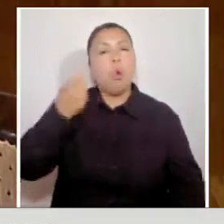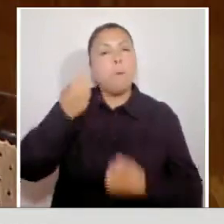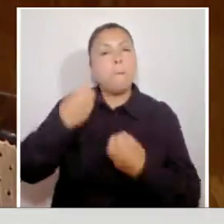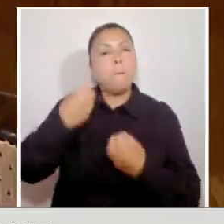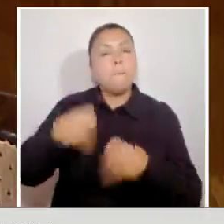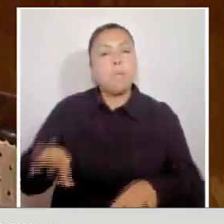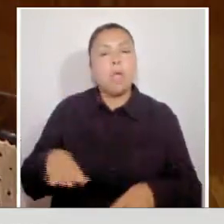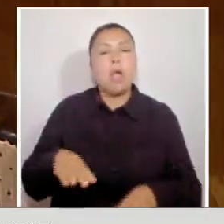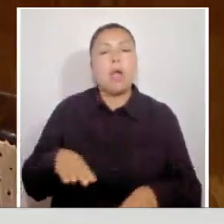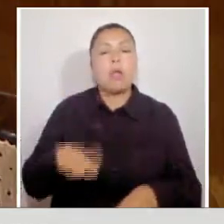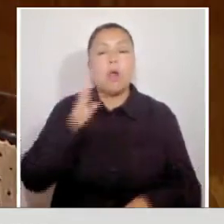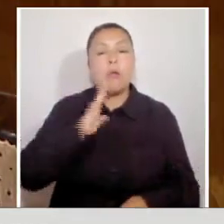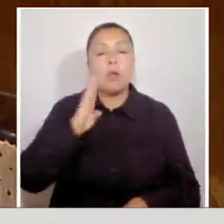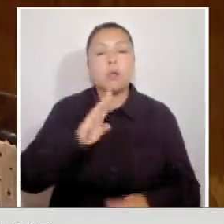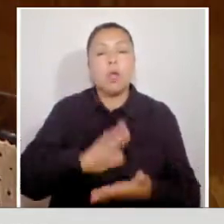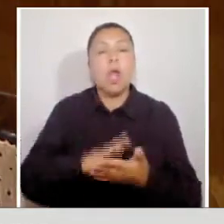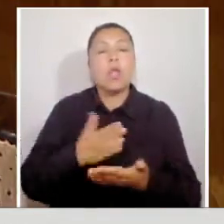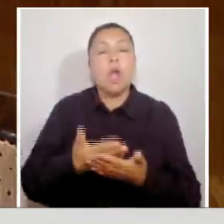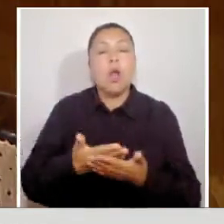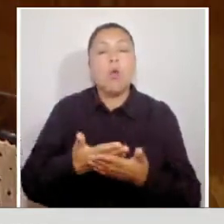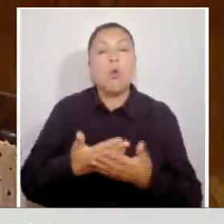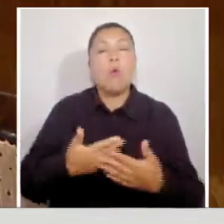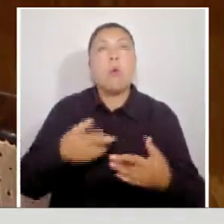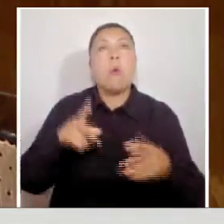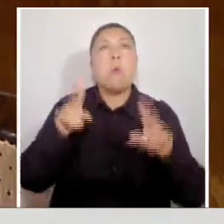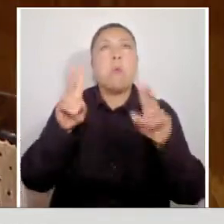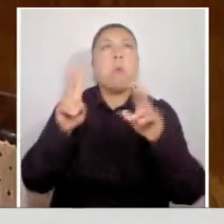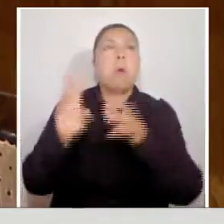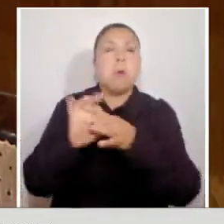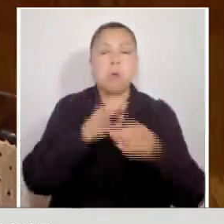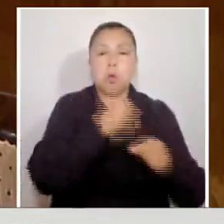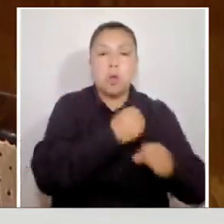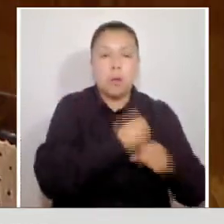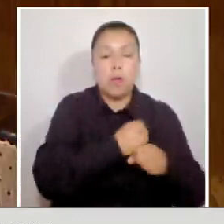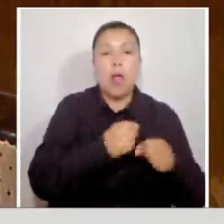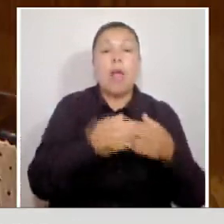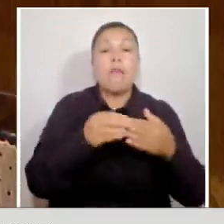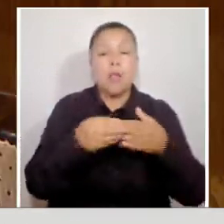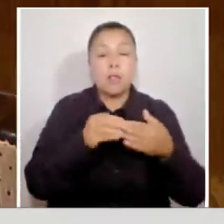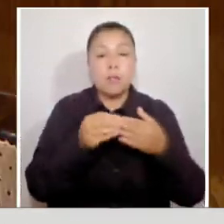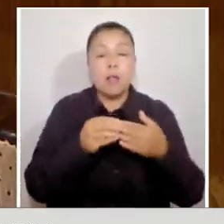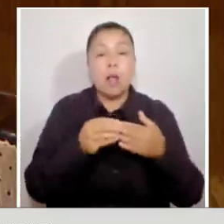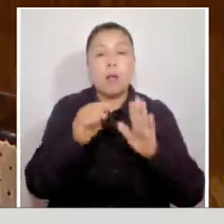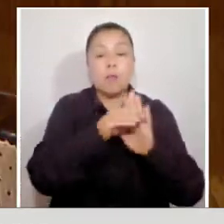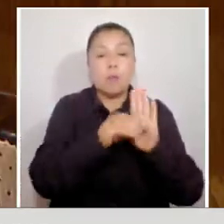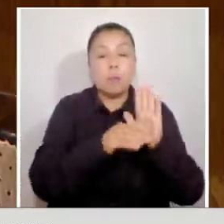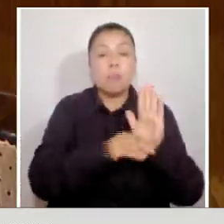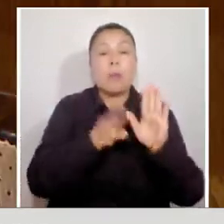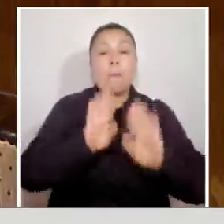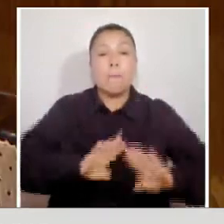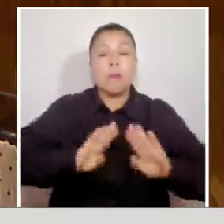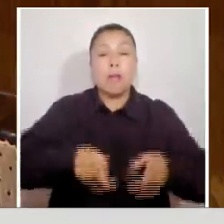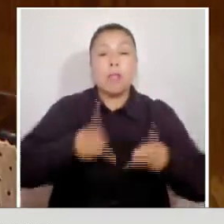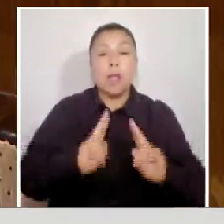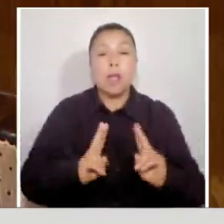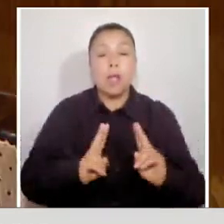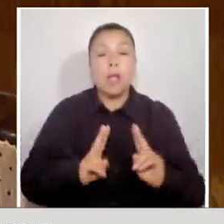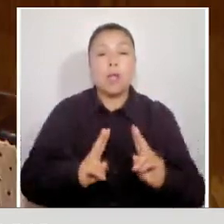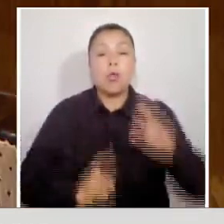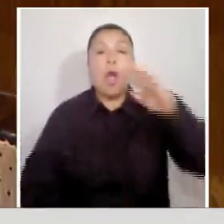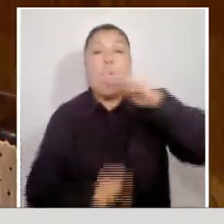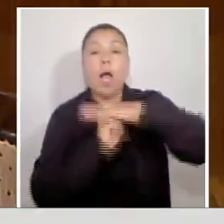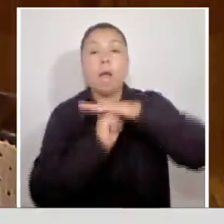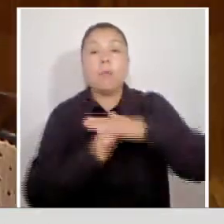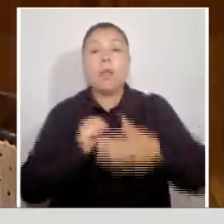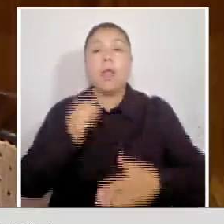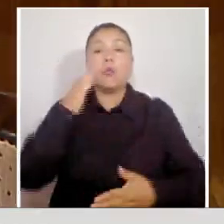familiar por el hecho de trabajar también se flexibilizar los requisitos para mantener el derecho al Pilar solidario